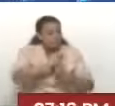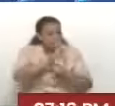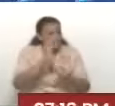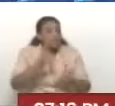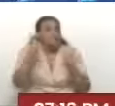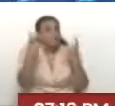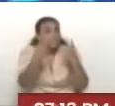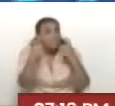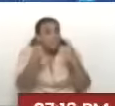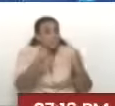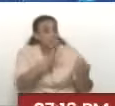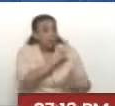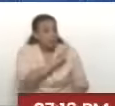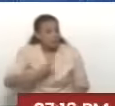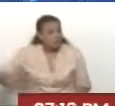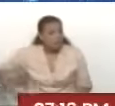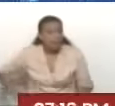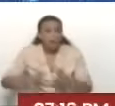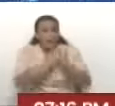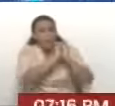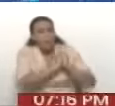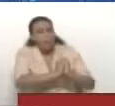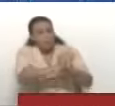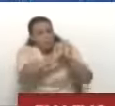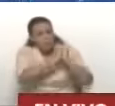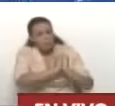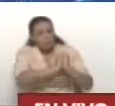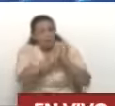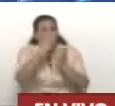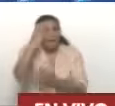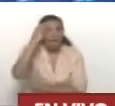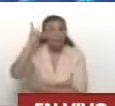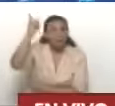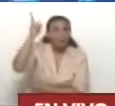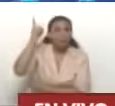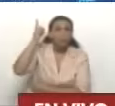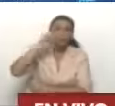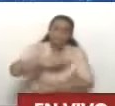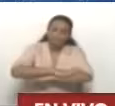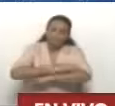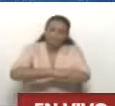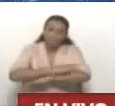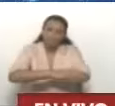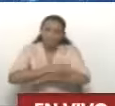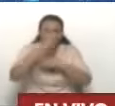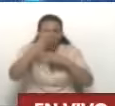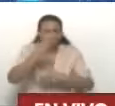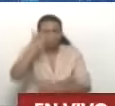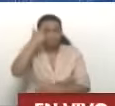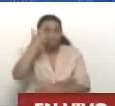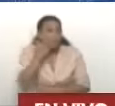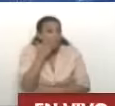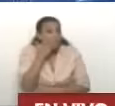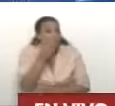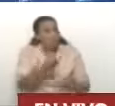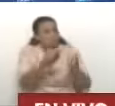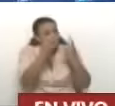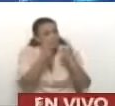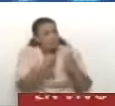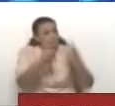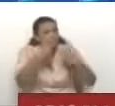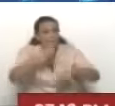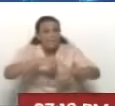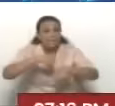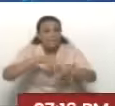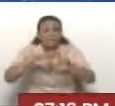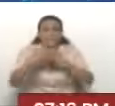me enseñó cristiana de oración y de acción. Ella es la que nos decía a nosotros los momentos